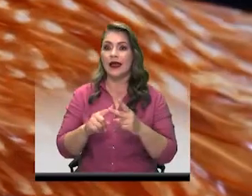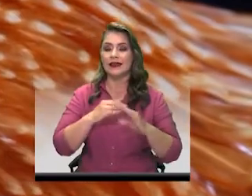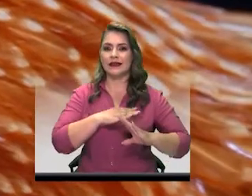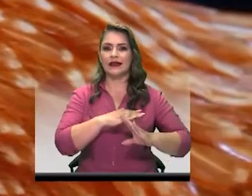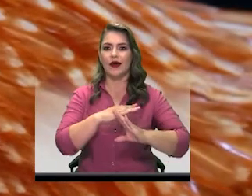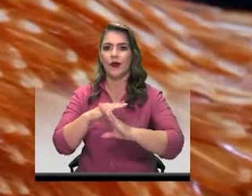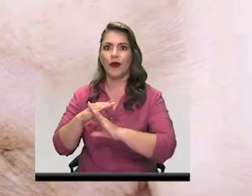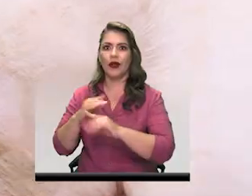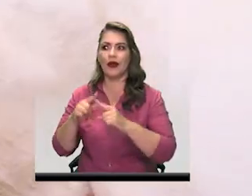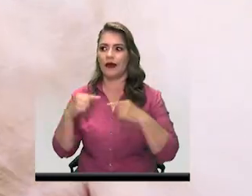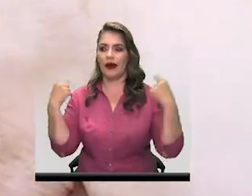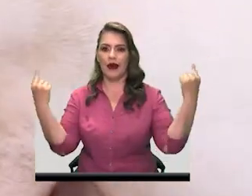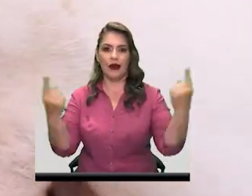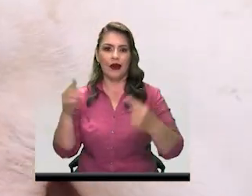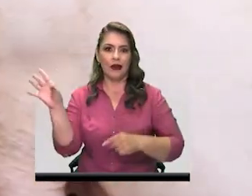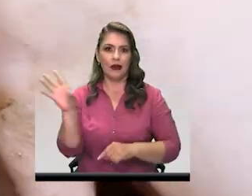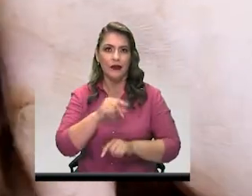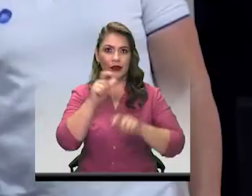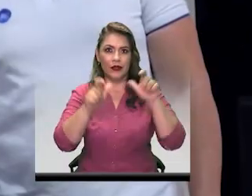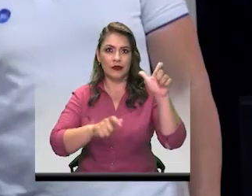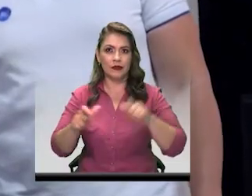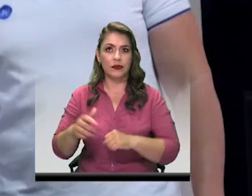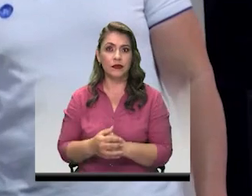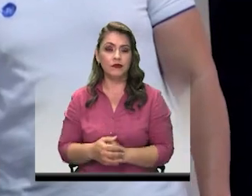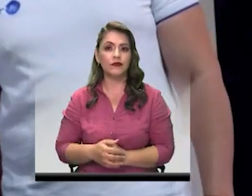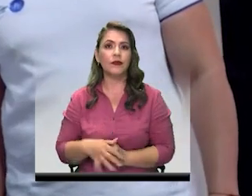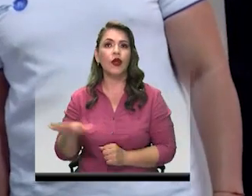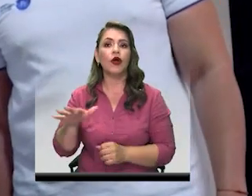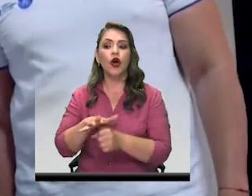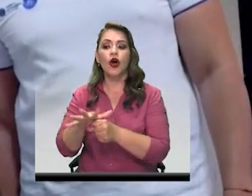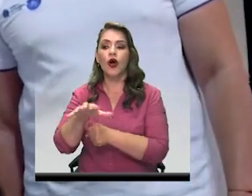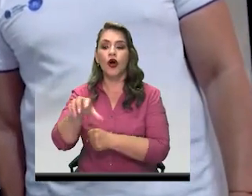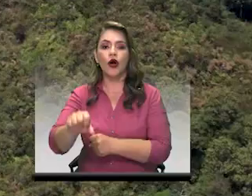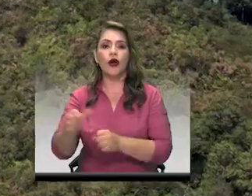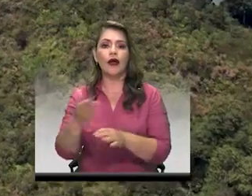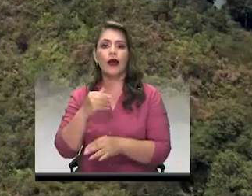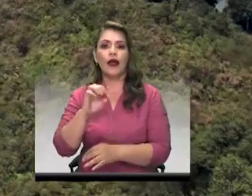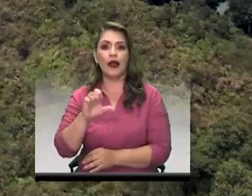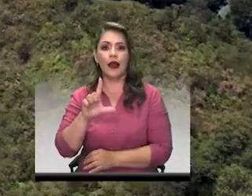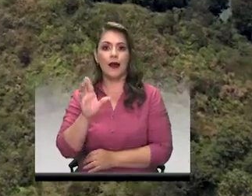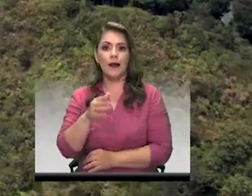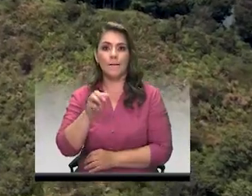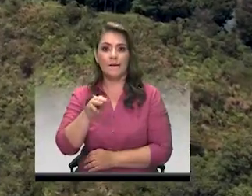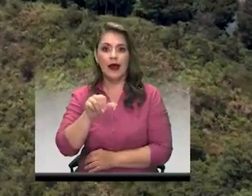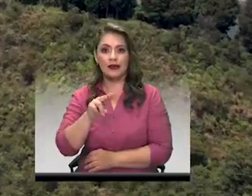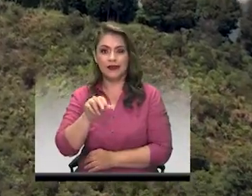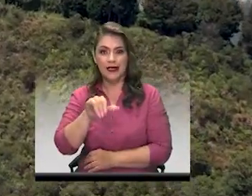alimentaria de la ciudad a través de nuestro corregimiento El Manzanillo. Le cumplimos a las